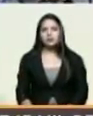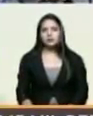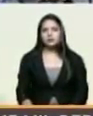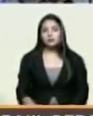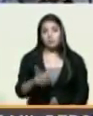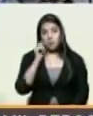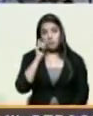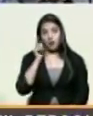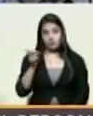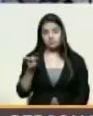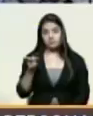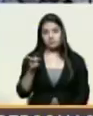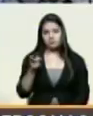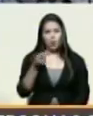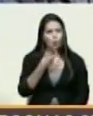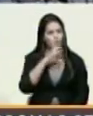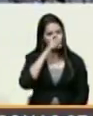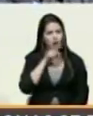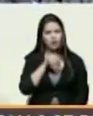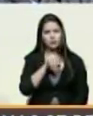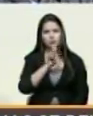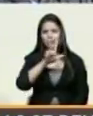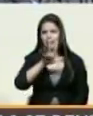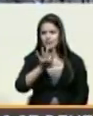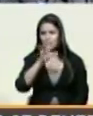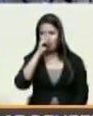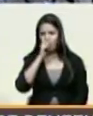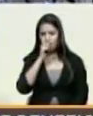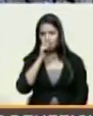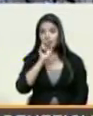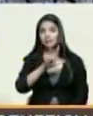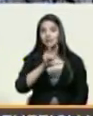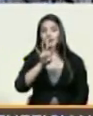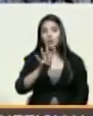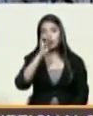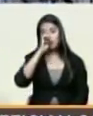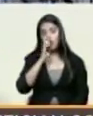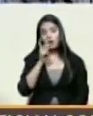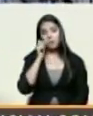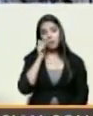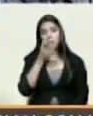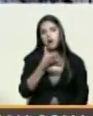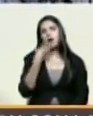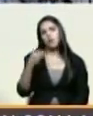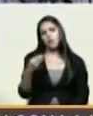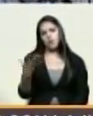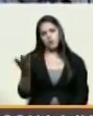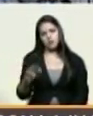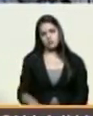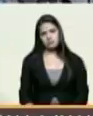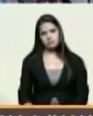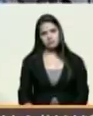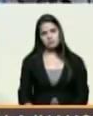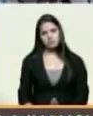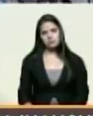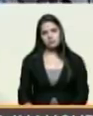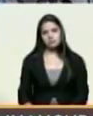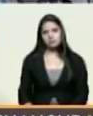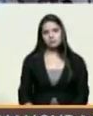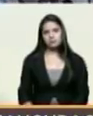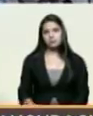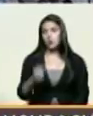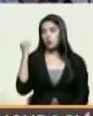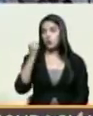papá, ¿qué edad tenía tu papá? 35, 34 años. Muchacho, lo